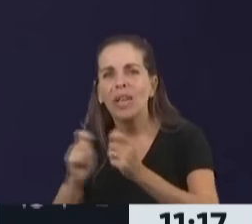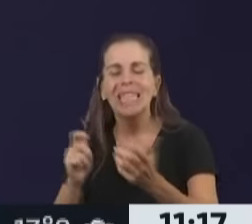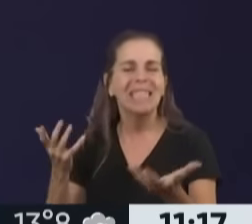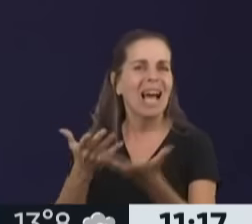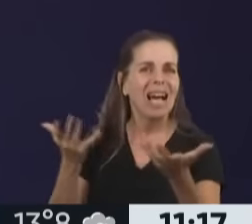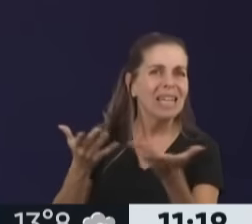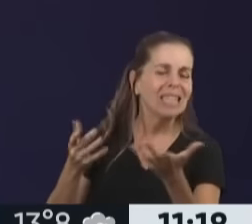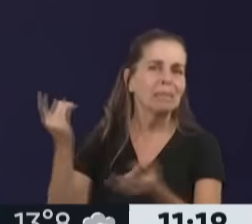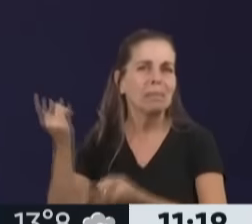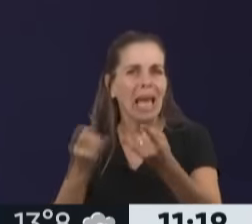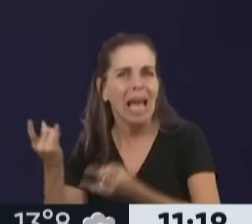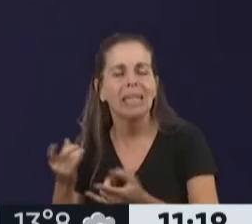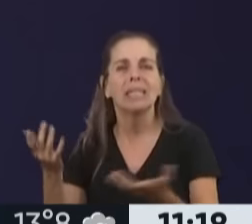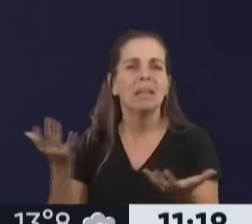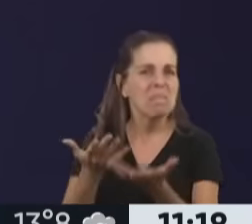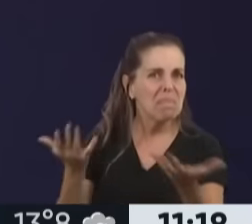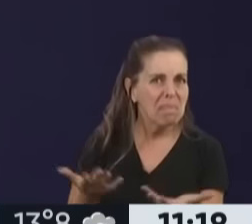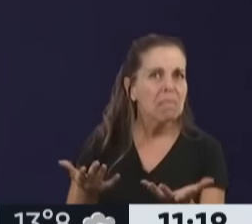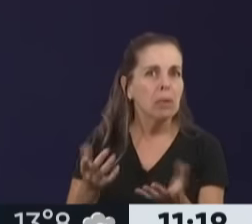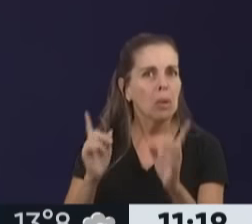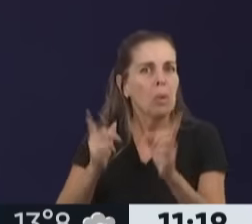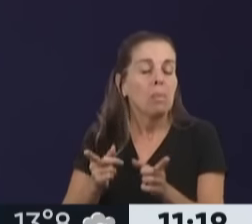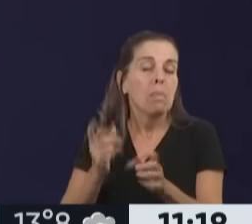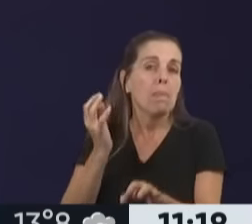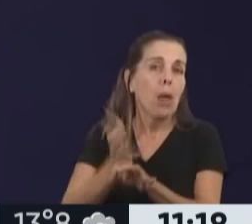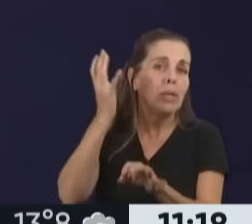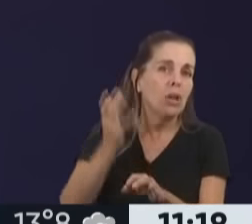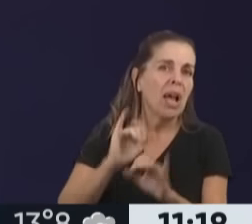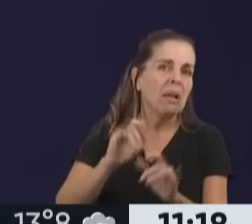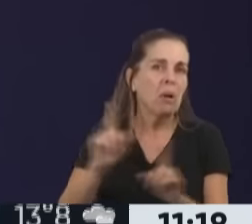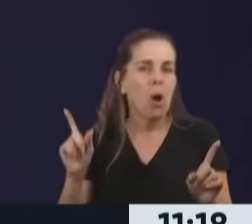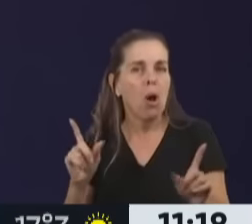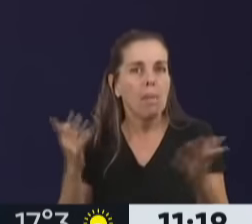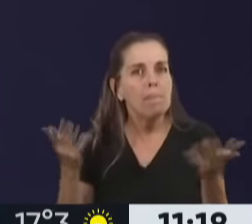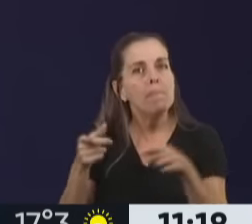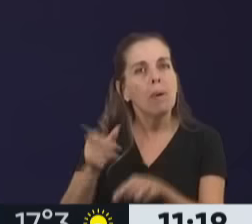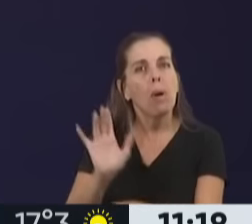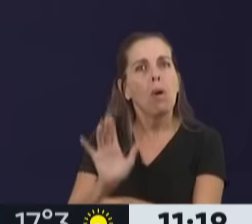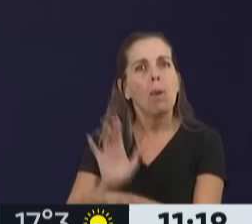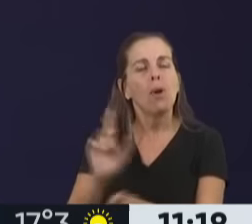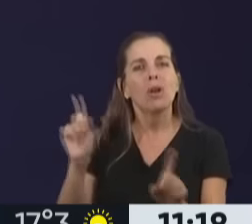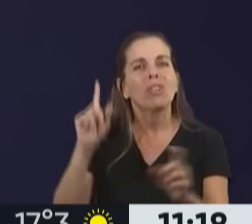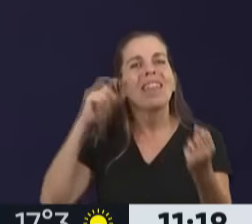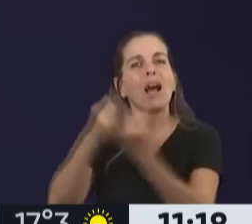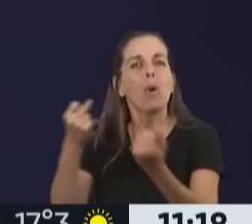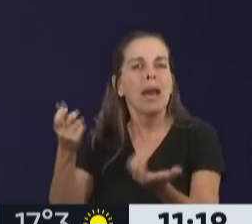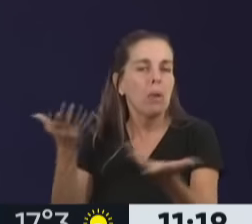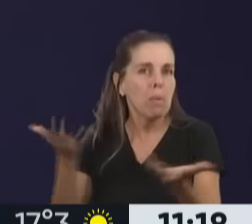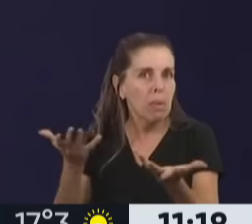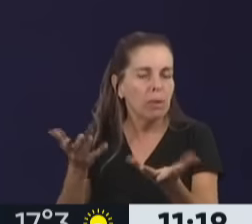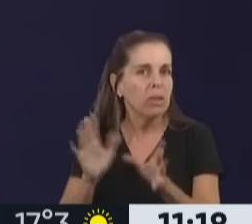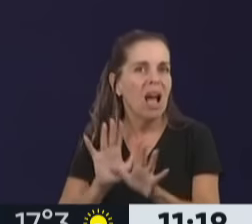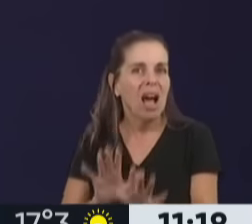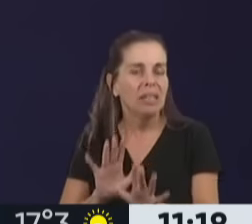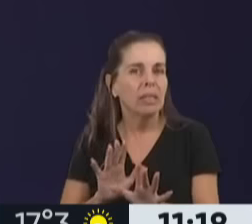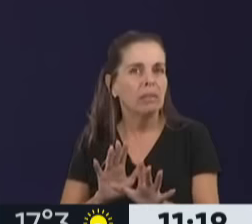de oficio o que son comunicadores profesionales o no que van en contra de las buenas prácticas y es simplemente eso